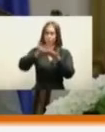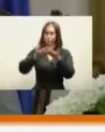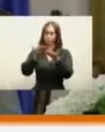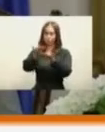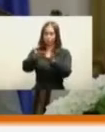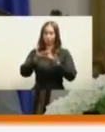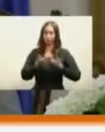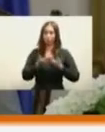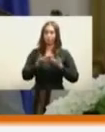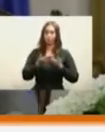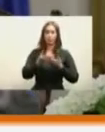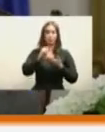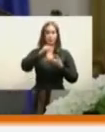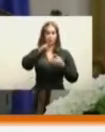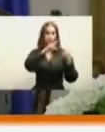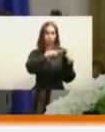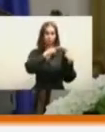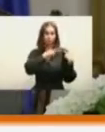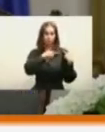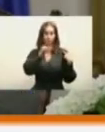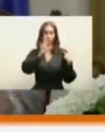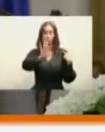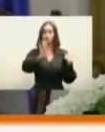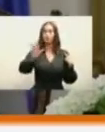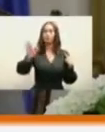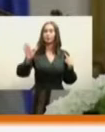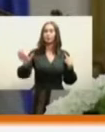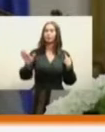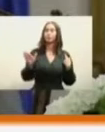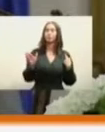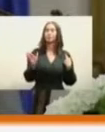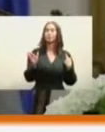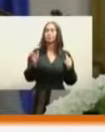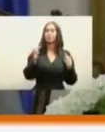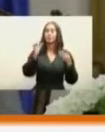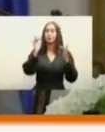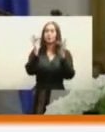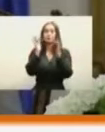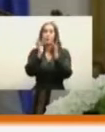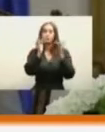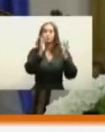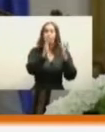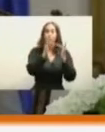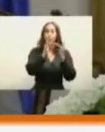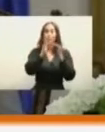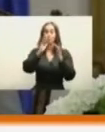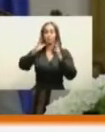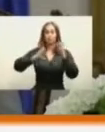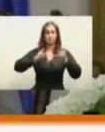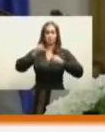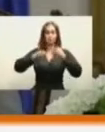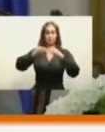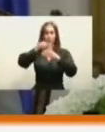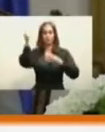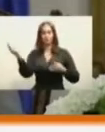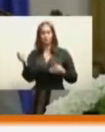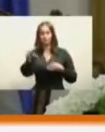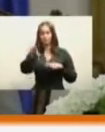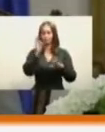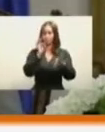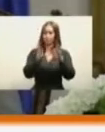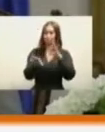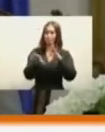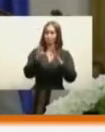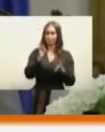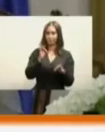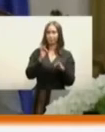poca capacidad pero bien el asunto es este ellos según lo que la información que se ofrece 33